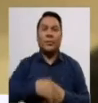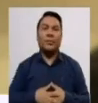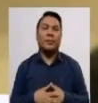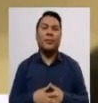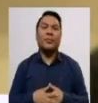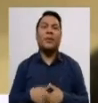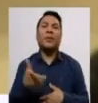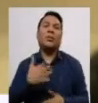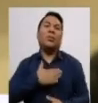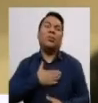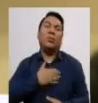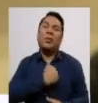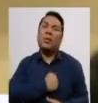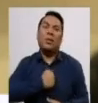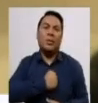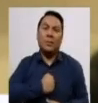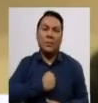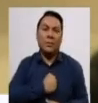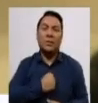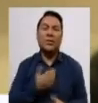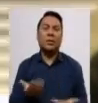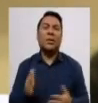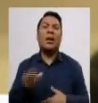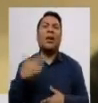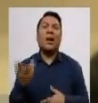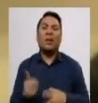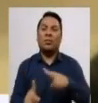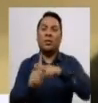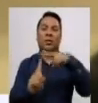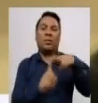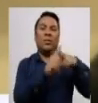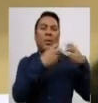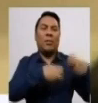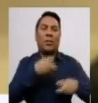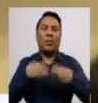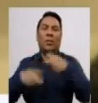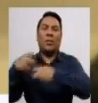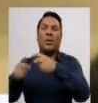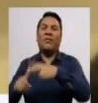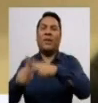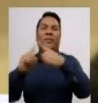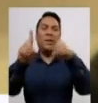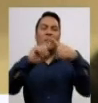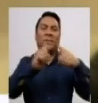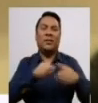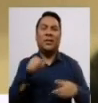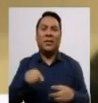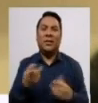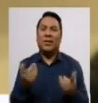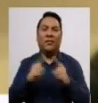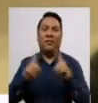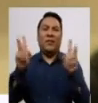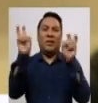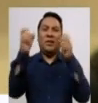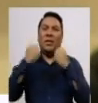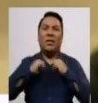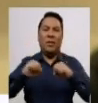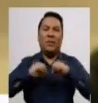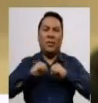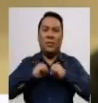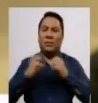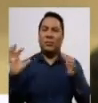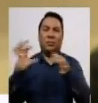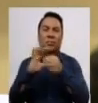Lamento mucho que existan algunos problemas de otra índole que no son deportivas, o en